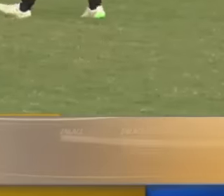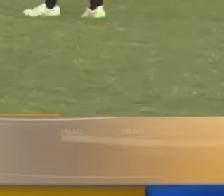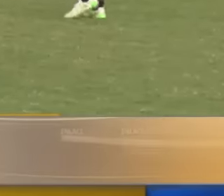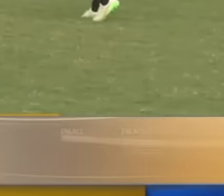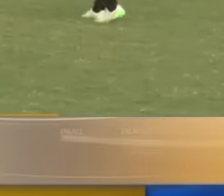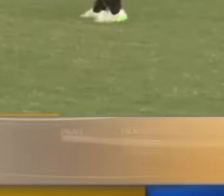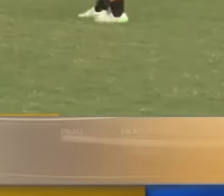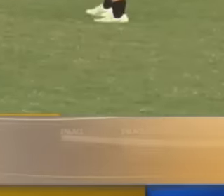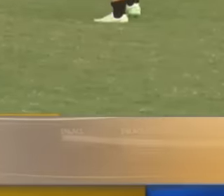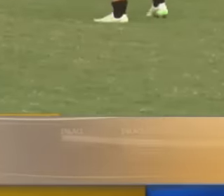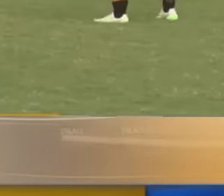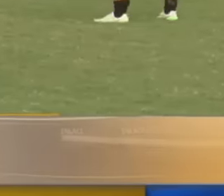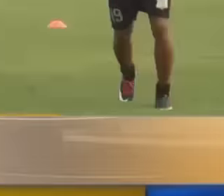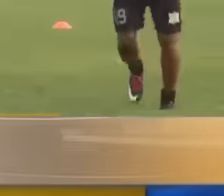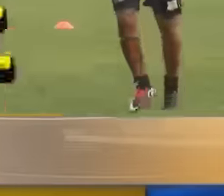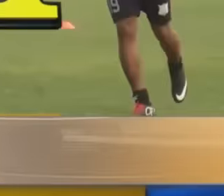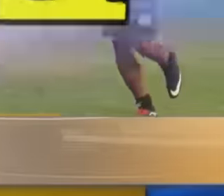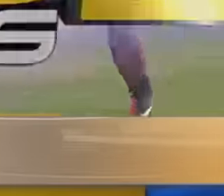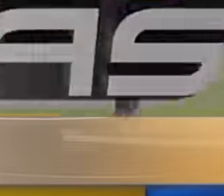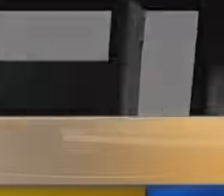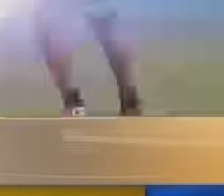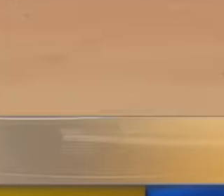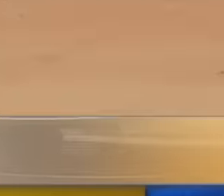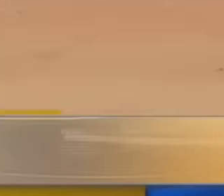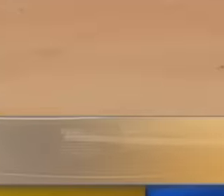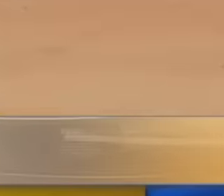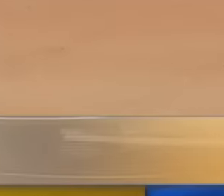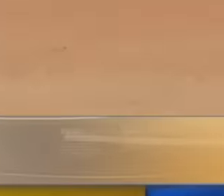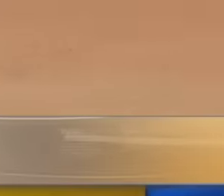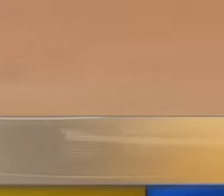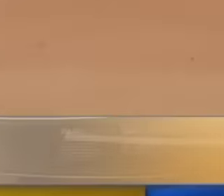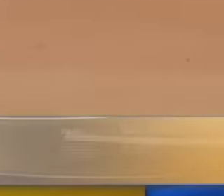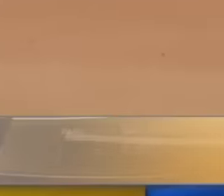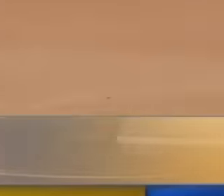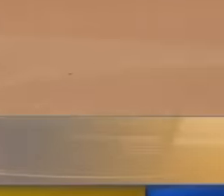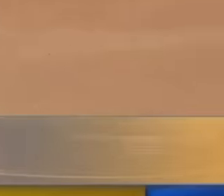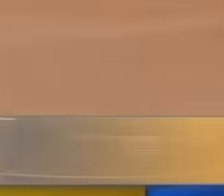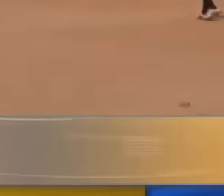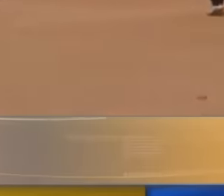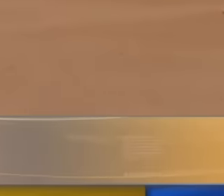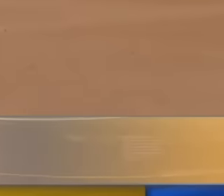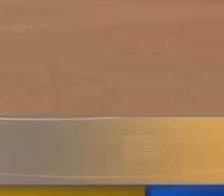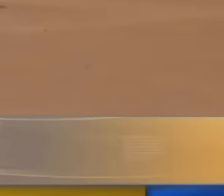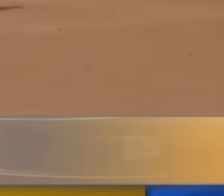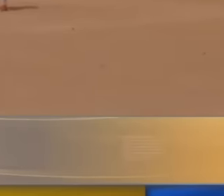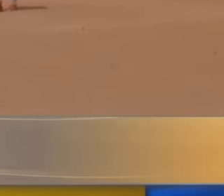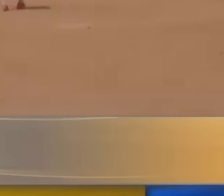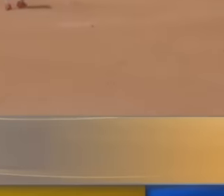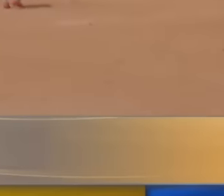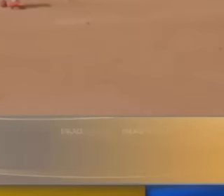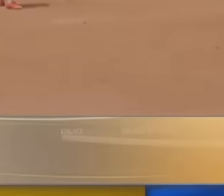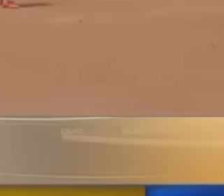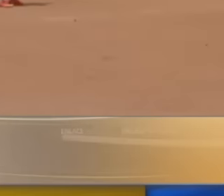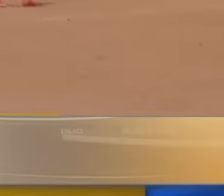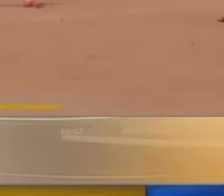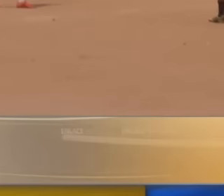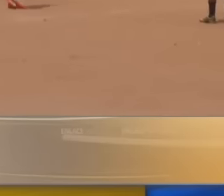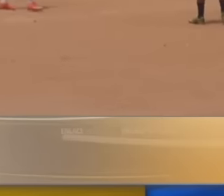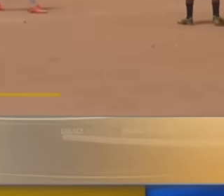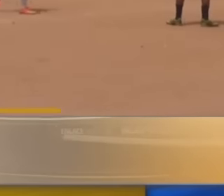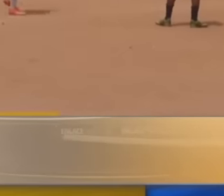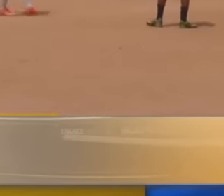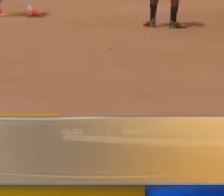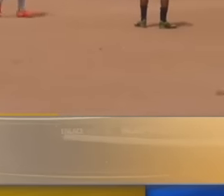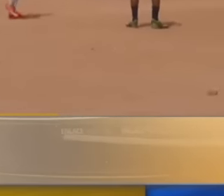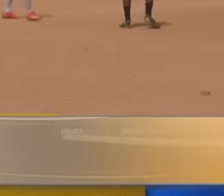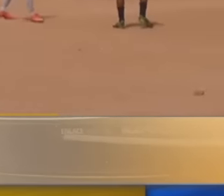Fortaleza. Alianza va por su clasificación. Minifútbol en Aguas Claras llega a octavo de final. Equipos se preparan para ubicarse como el mejor